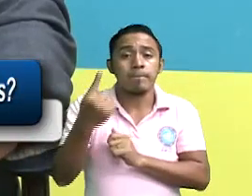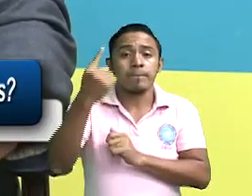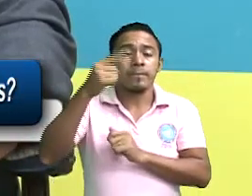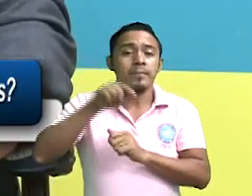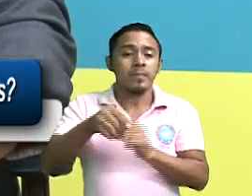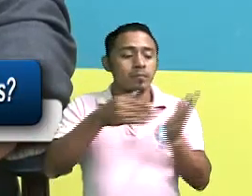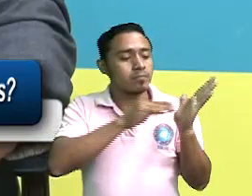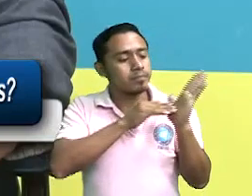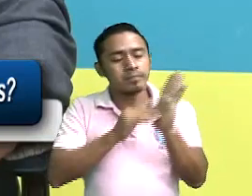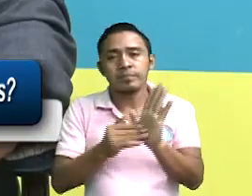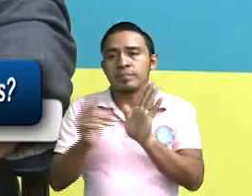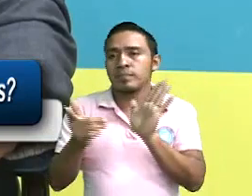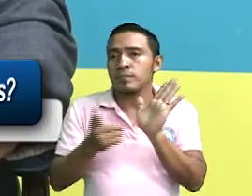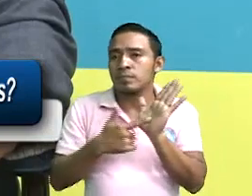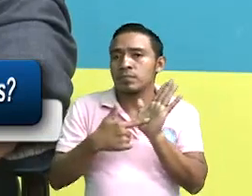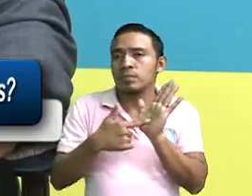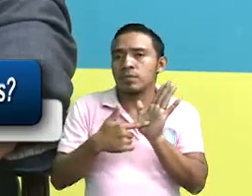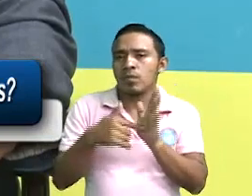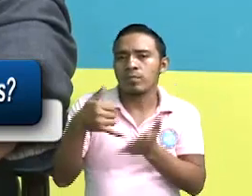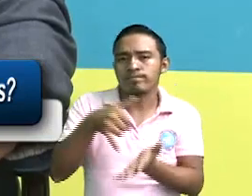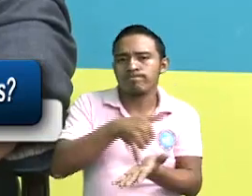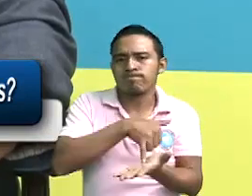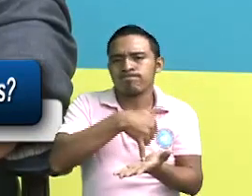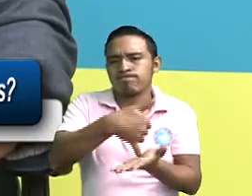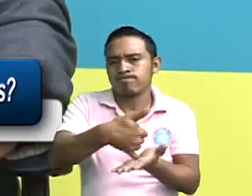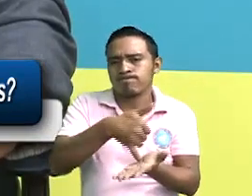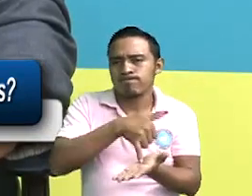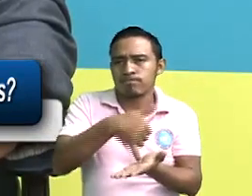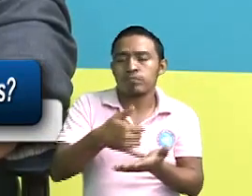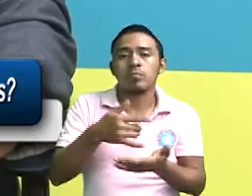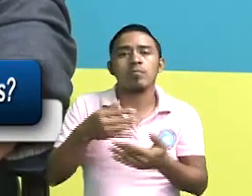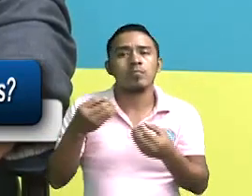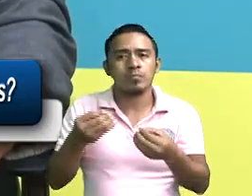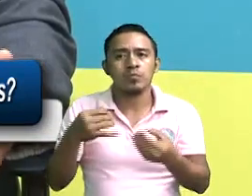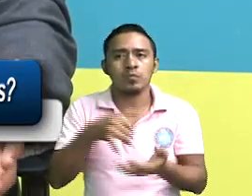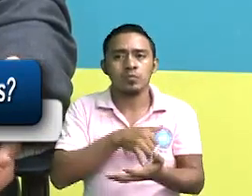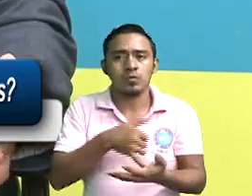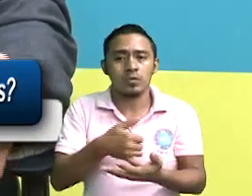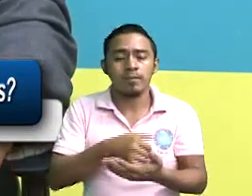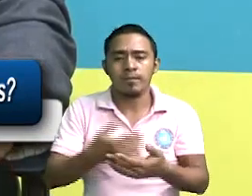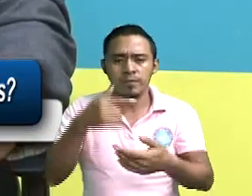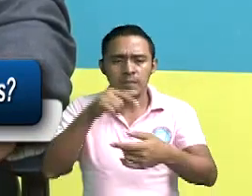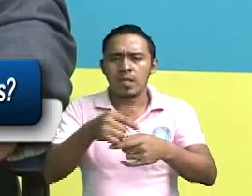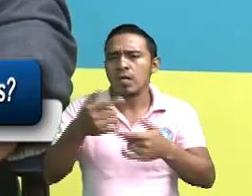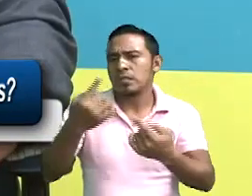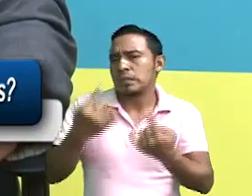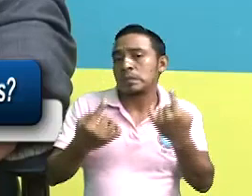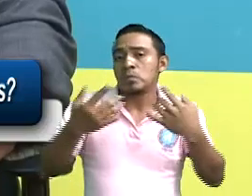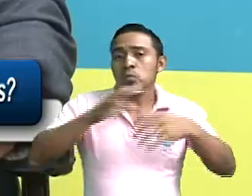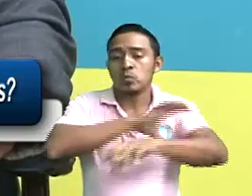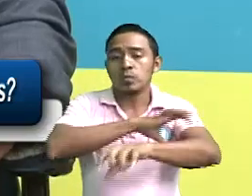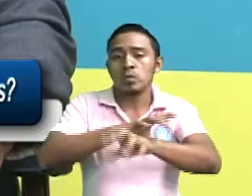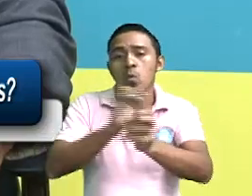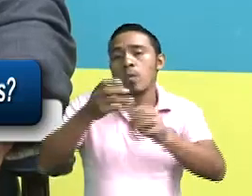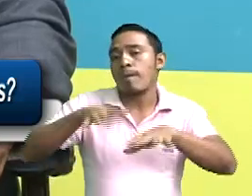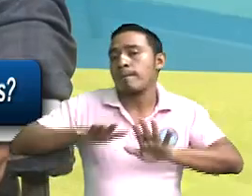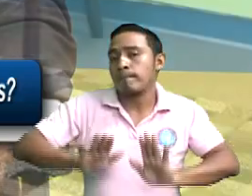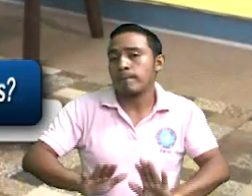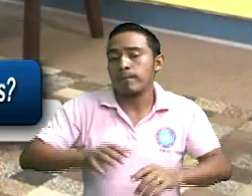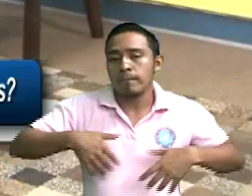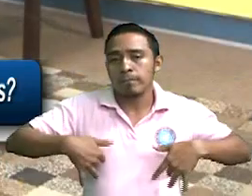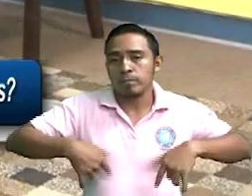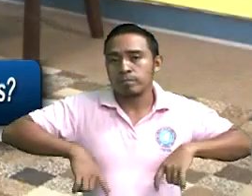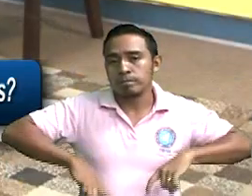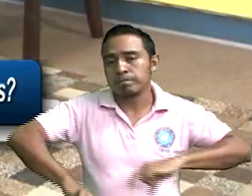van a manifestar va a ser debilidad, sobre todo debilidad de las extremidades. Pero como sabemos,